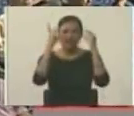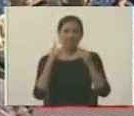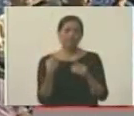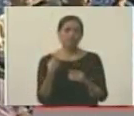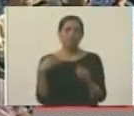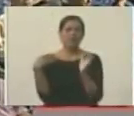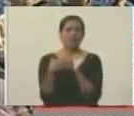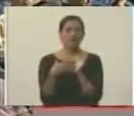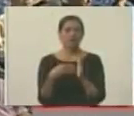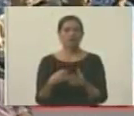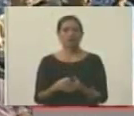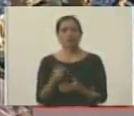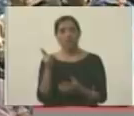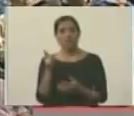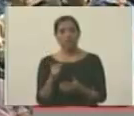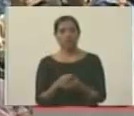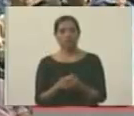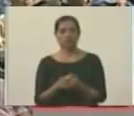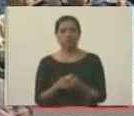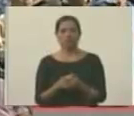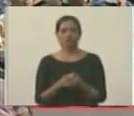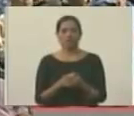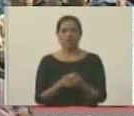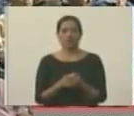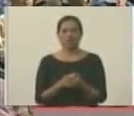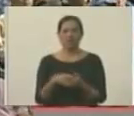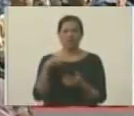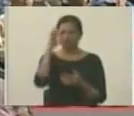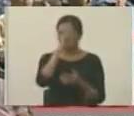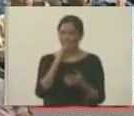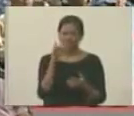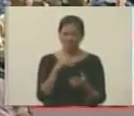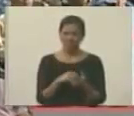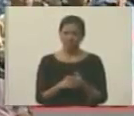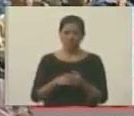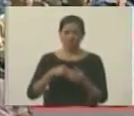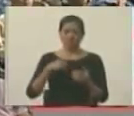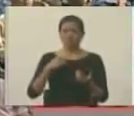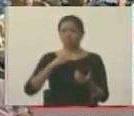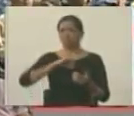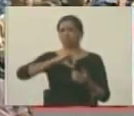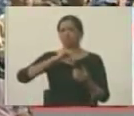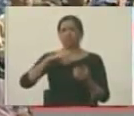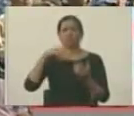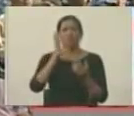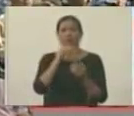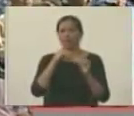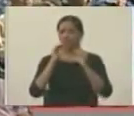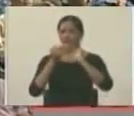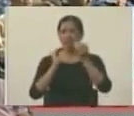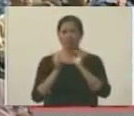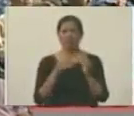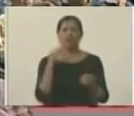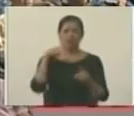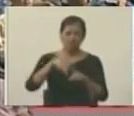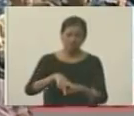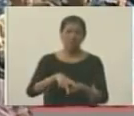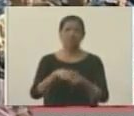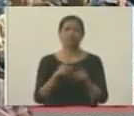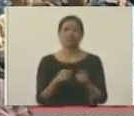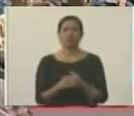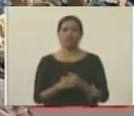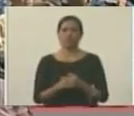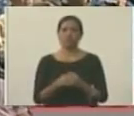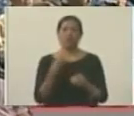tenían. Bandidos, inmorales, y le han hecho daño al pueblo. Claro que sí, son unos bandidos